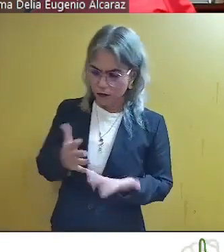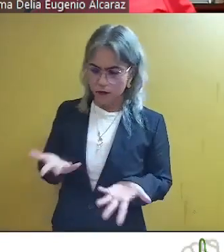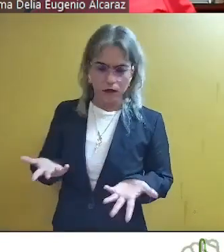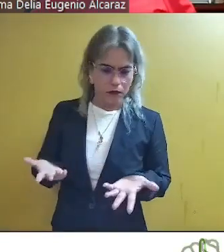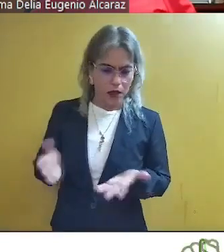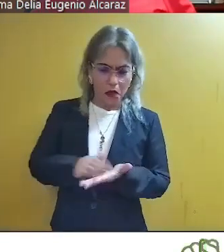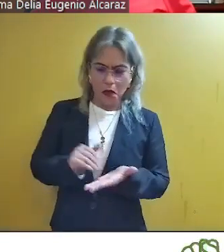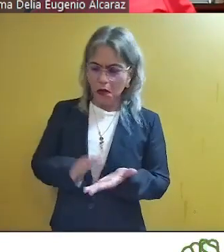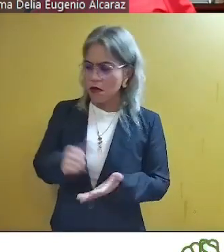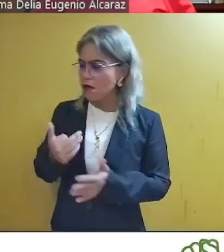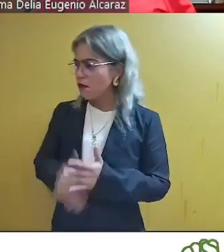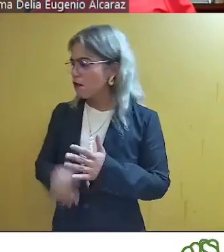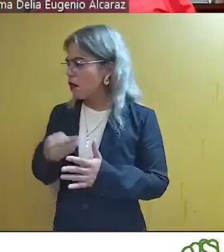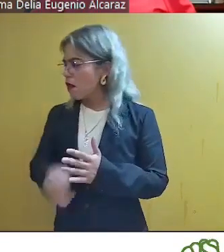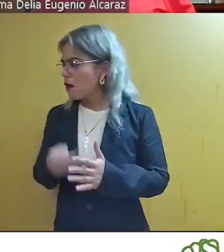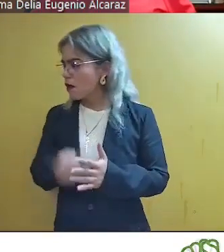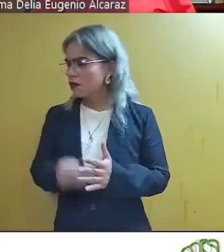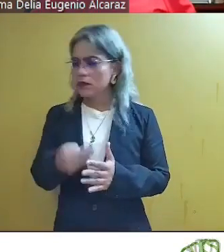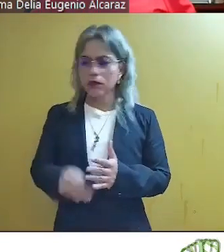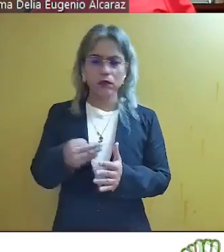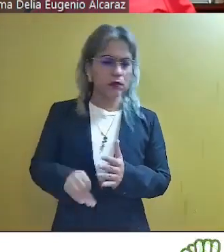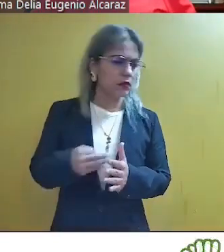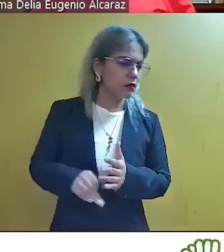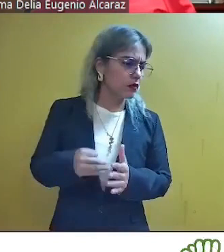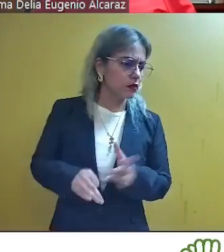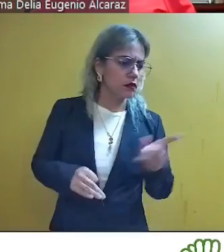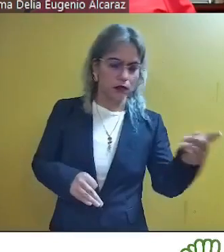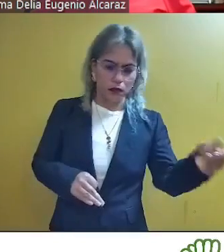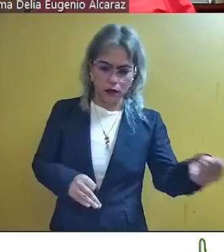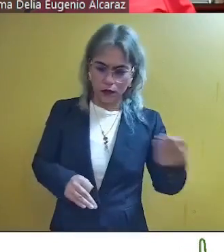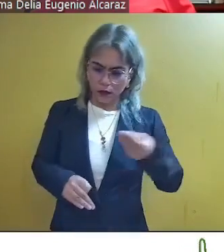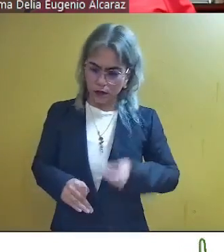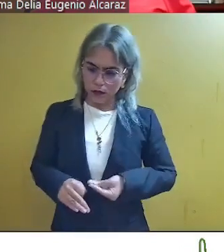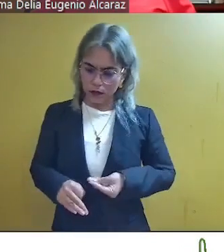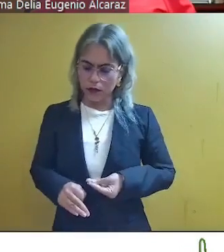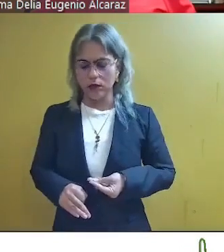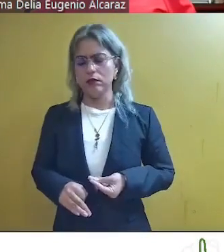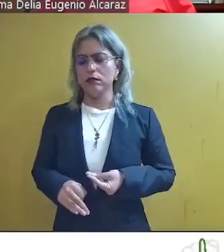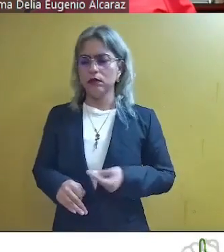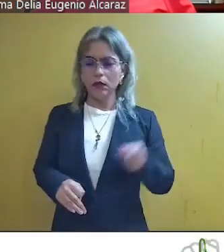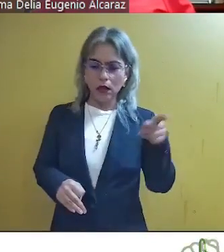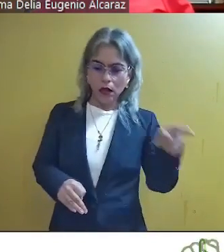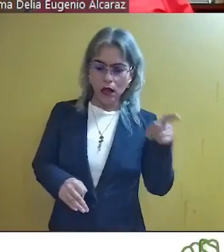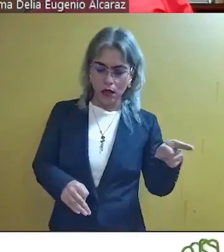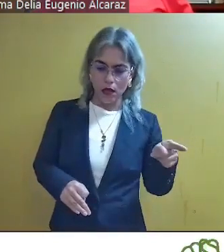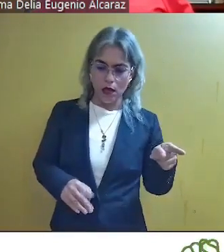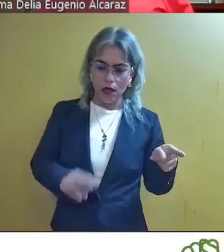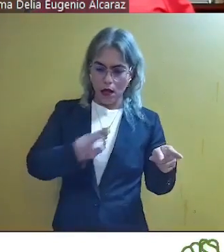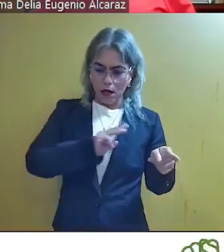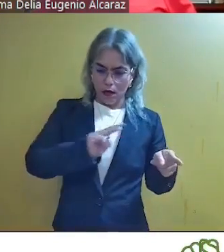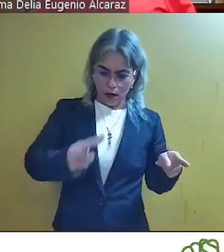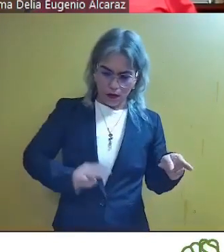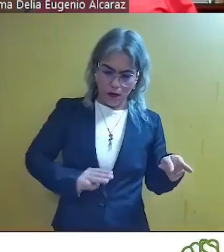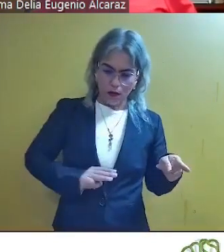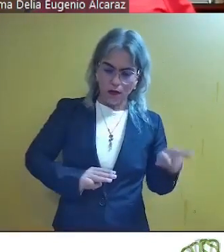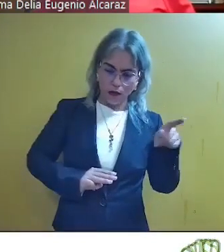documental que la autora haya erogado en ejercicio de su cargo, del que